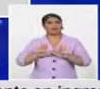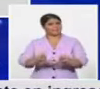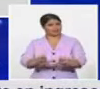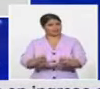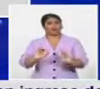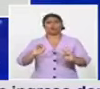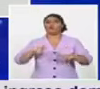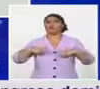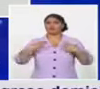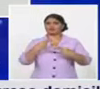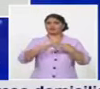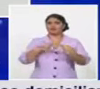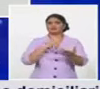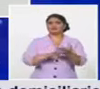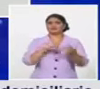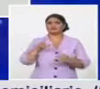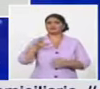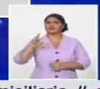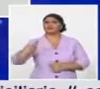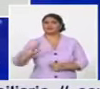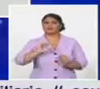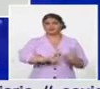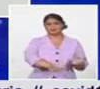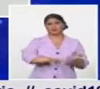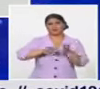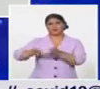el predominio que ya es habitual desde hace